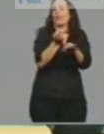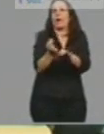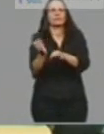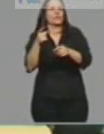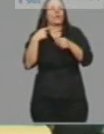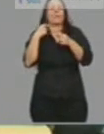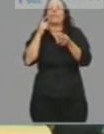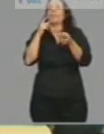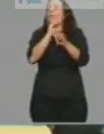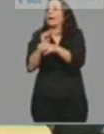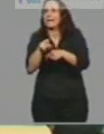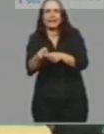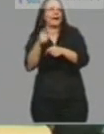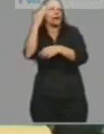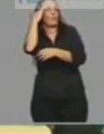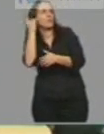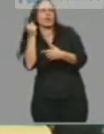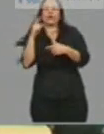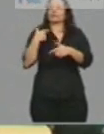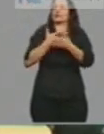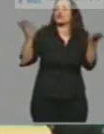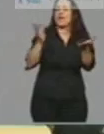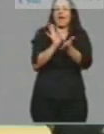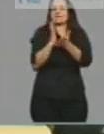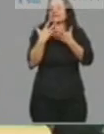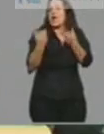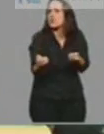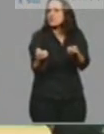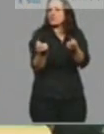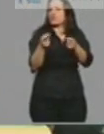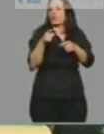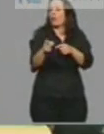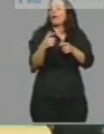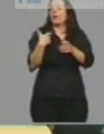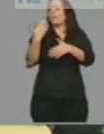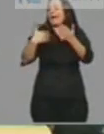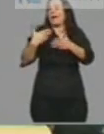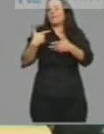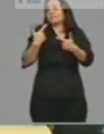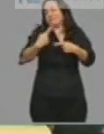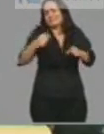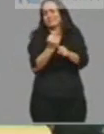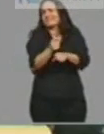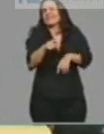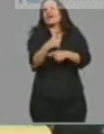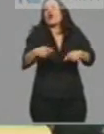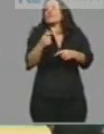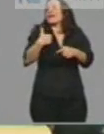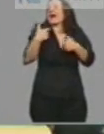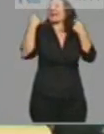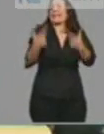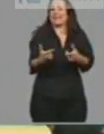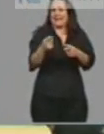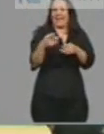en infraestructura, en lo social, en la salud, en la generación de la producción, del trabajo, bueno, de una Argentina que, como